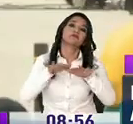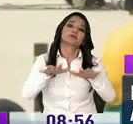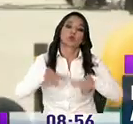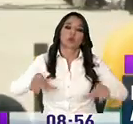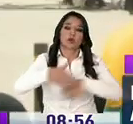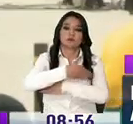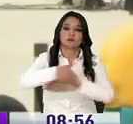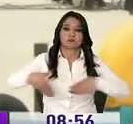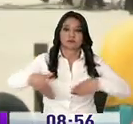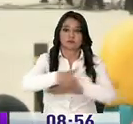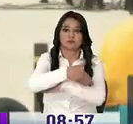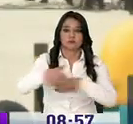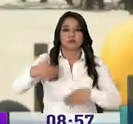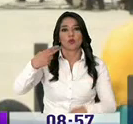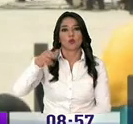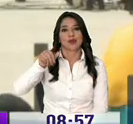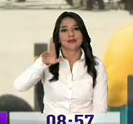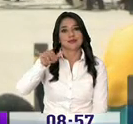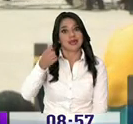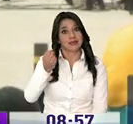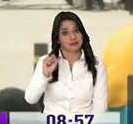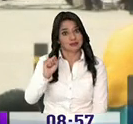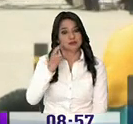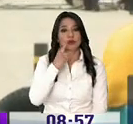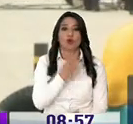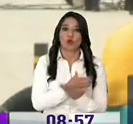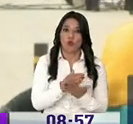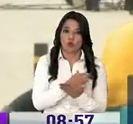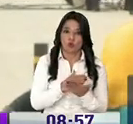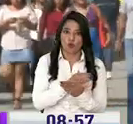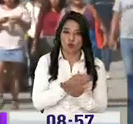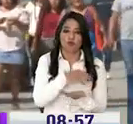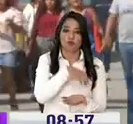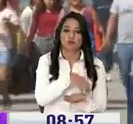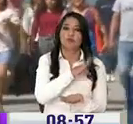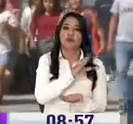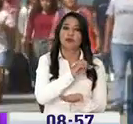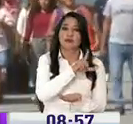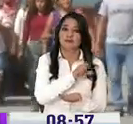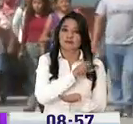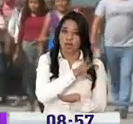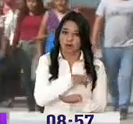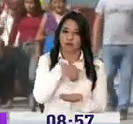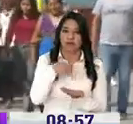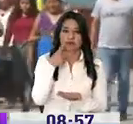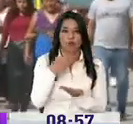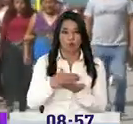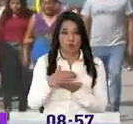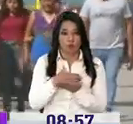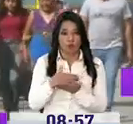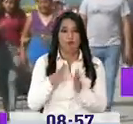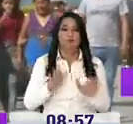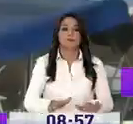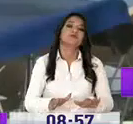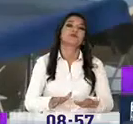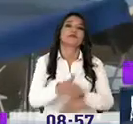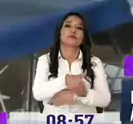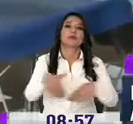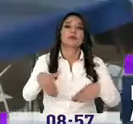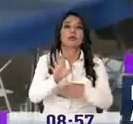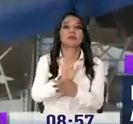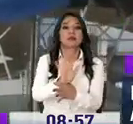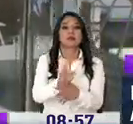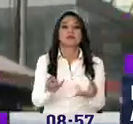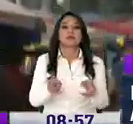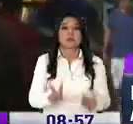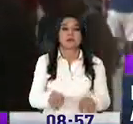de entradas en las poblaciones de Huaquillas, en la provincia del Oro, Puerto Bolívar también en la provincia del Oro, en la provincia de Zamora estamos